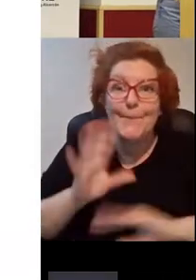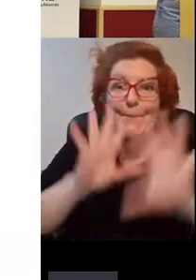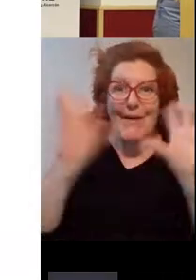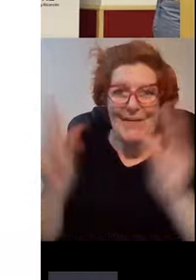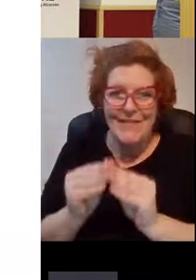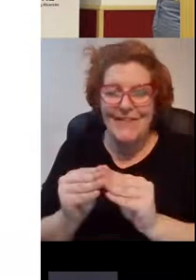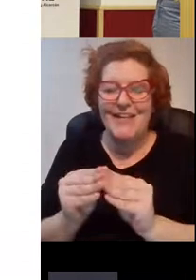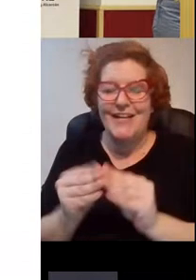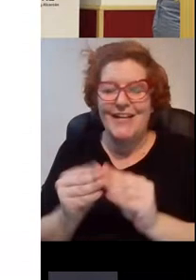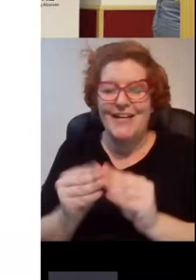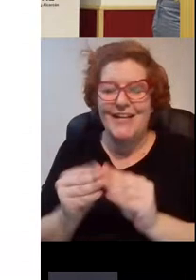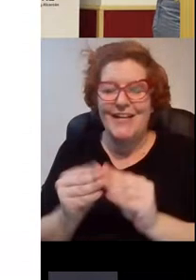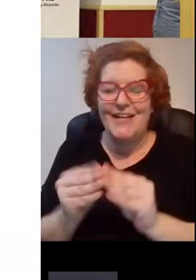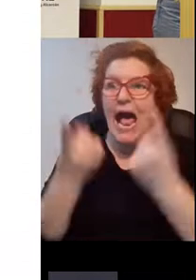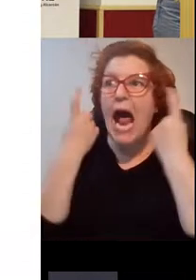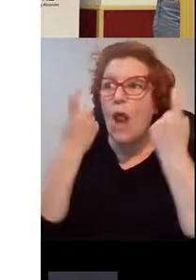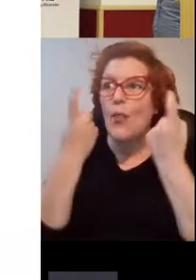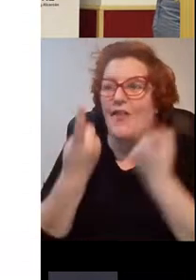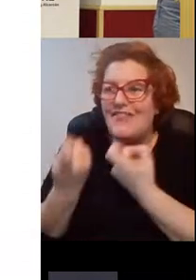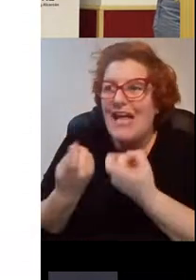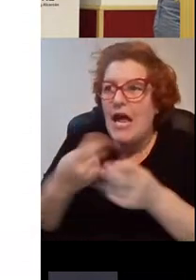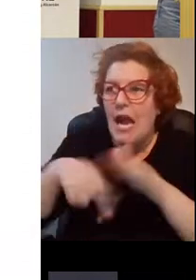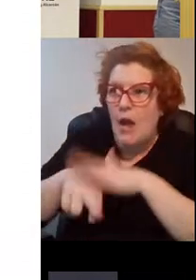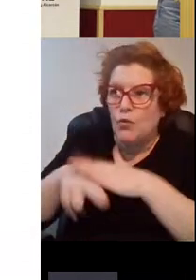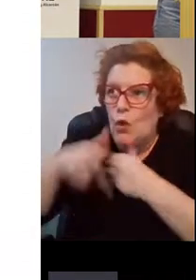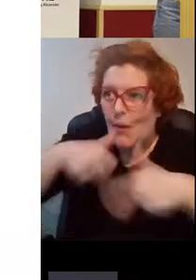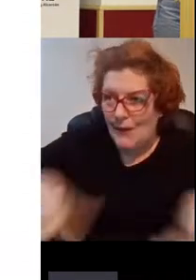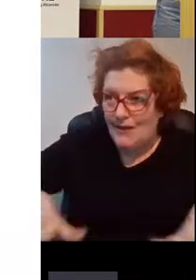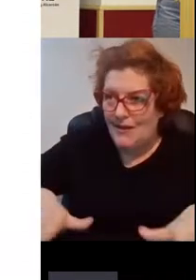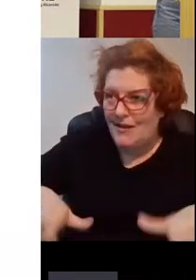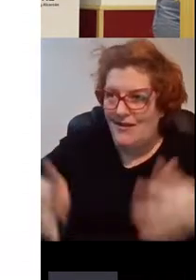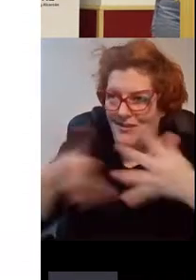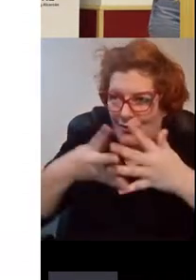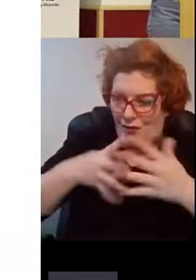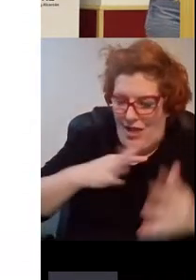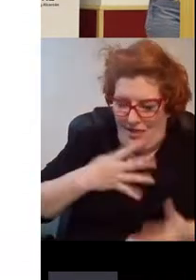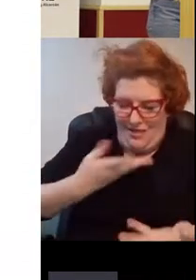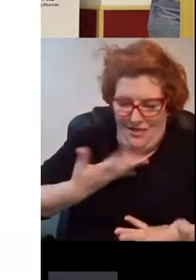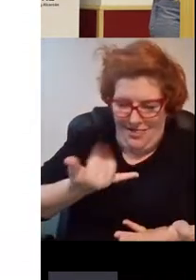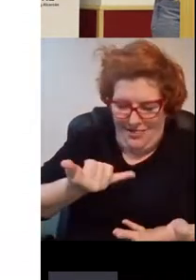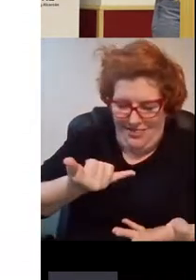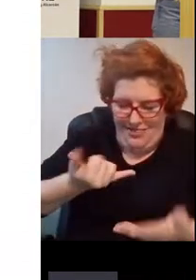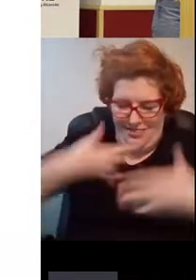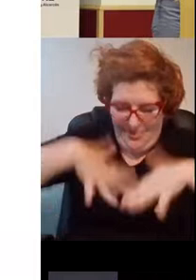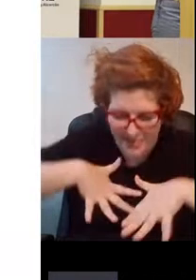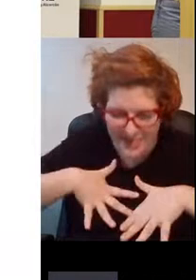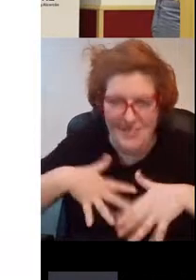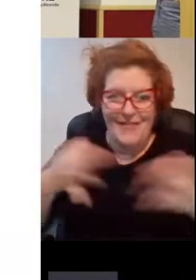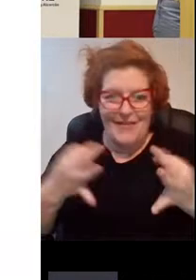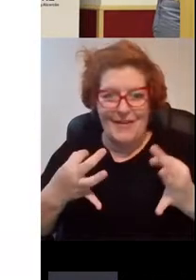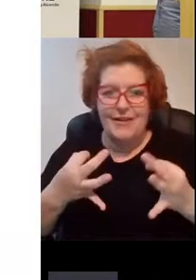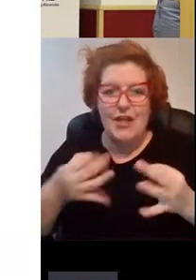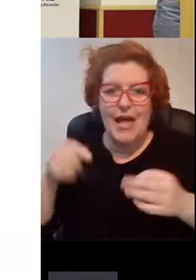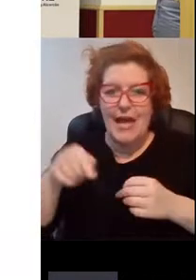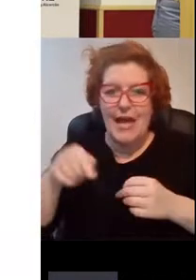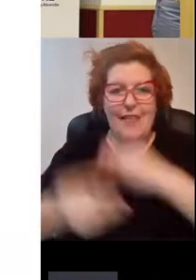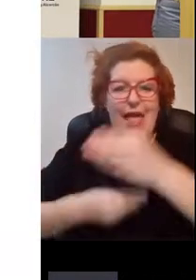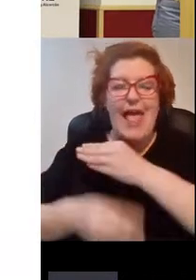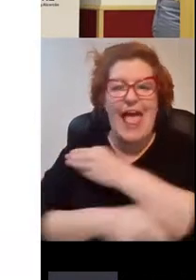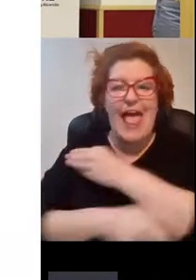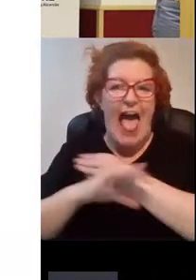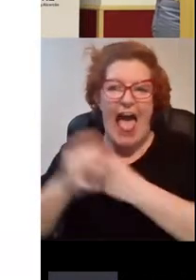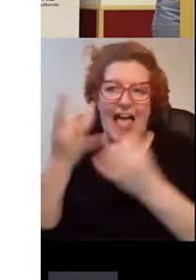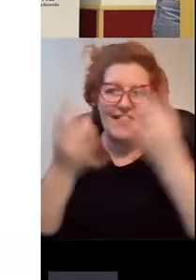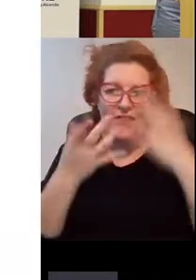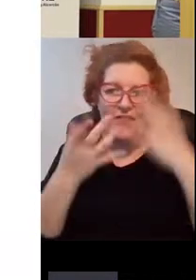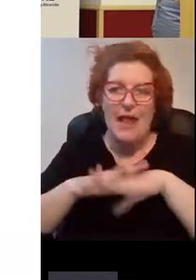el alumno necesita recursos lingüísticos, tiene que tener estructuras para poder formularlas. Entonces, aquí se ve una actividad de lo que se conoce